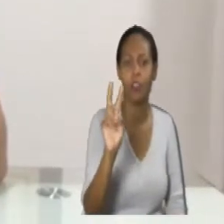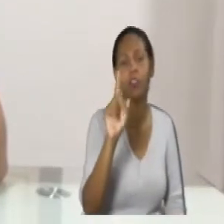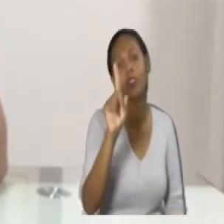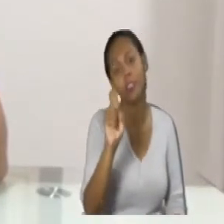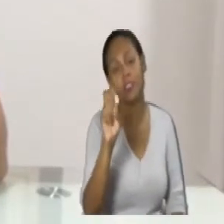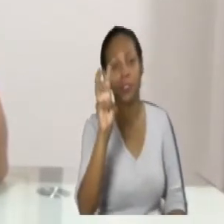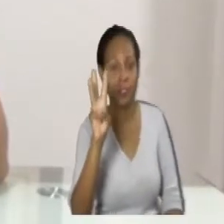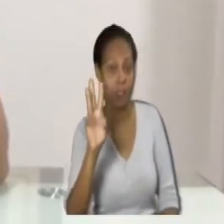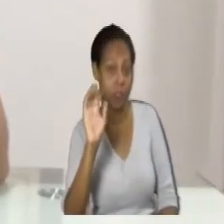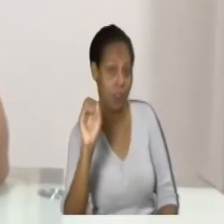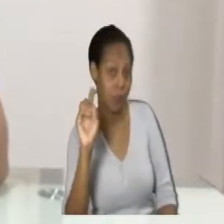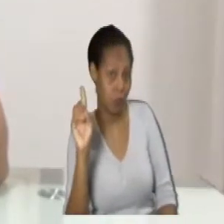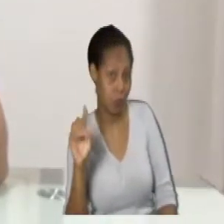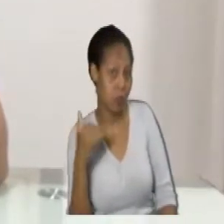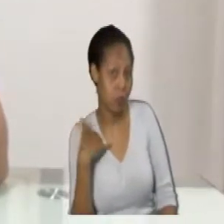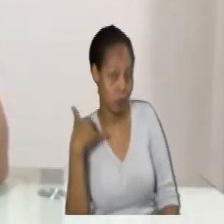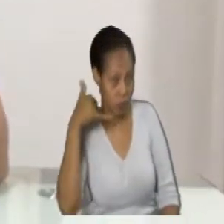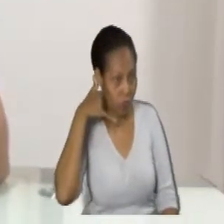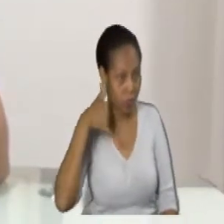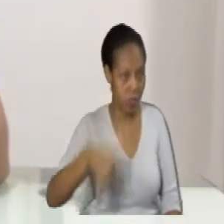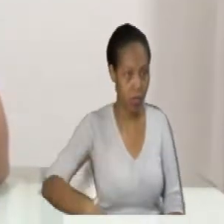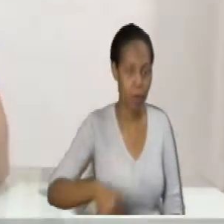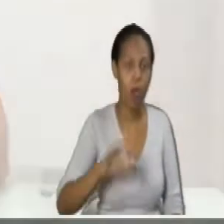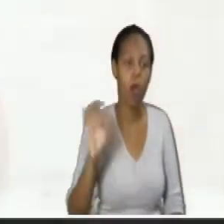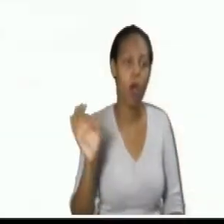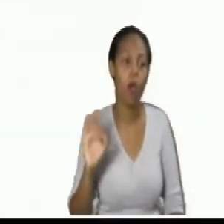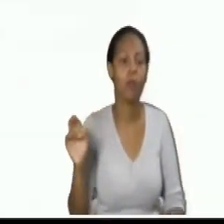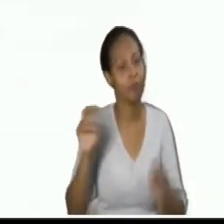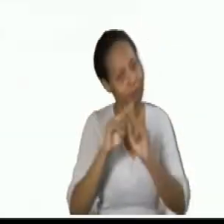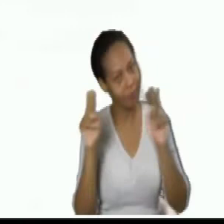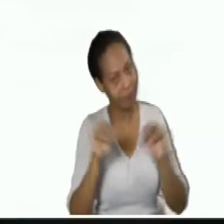602-6301, que es el teléfono fijo de nuestra recepcionista.